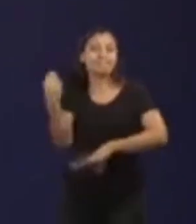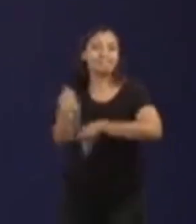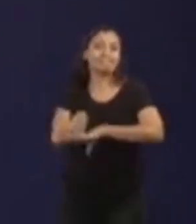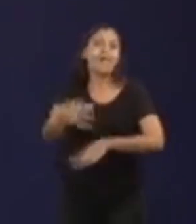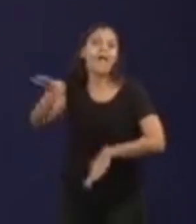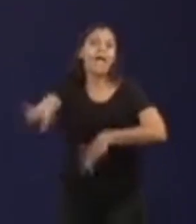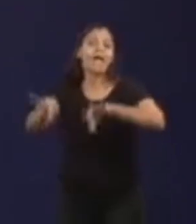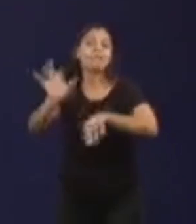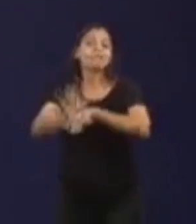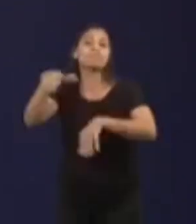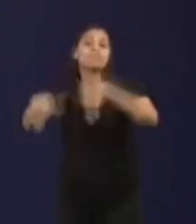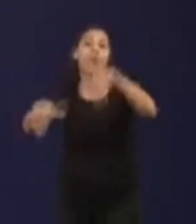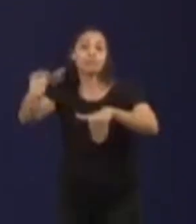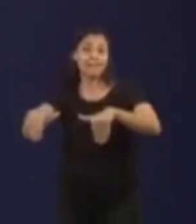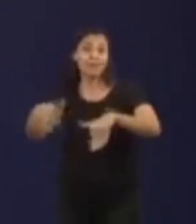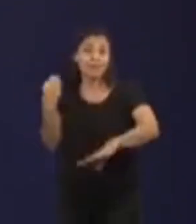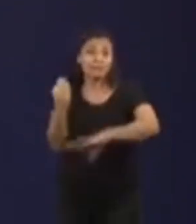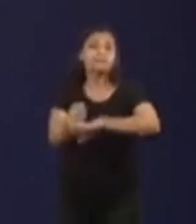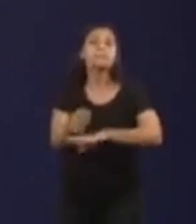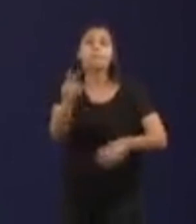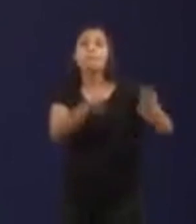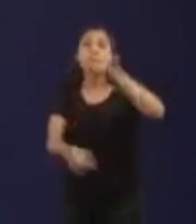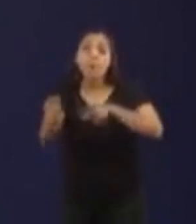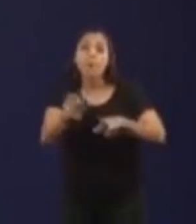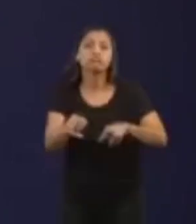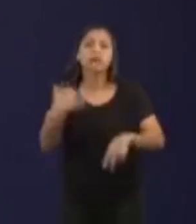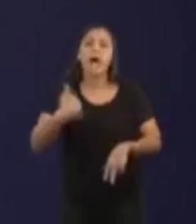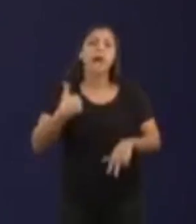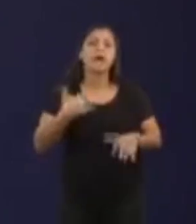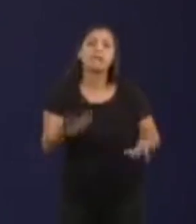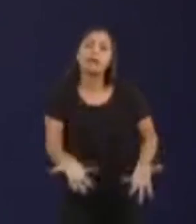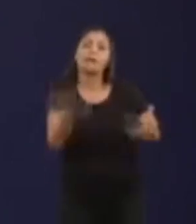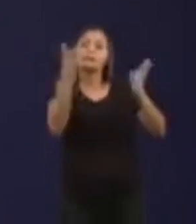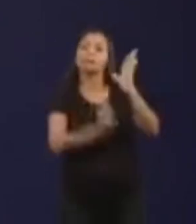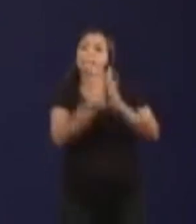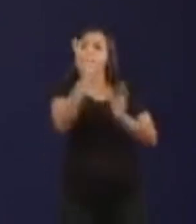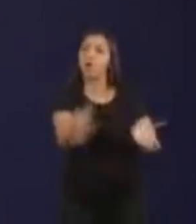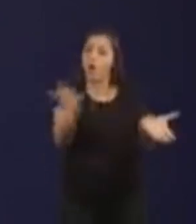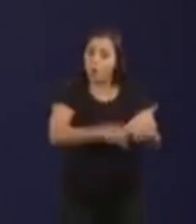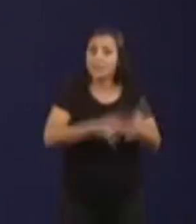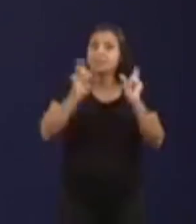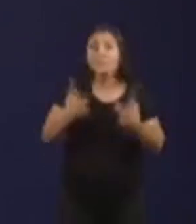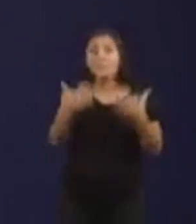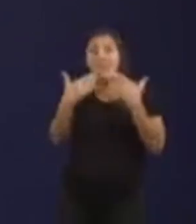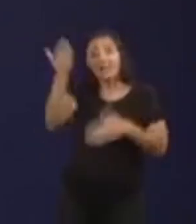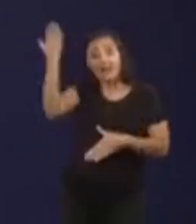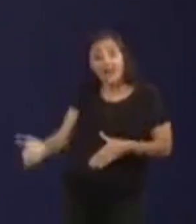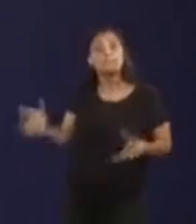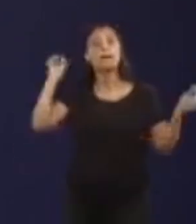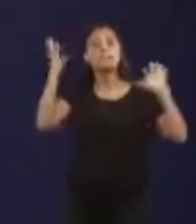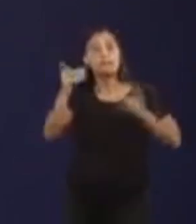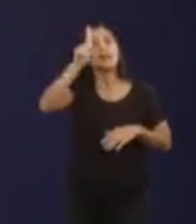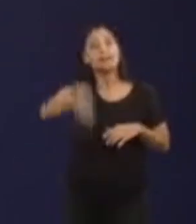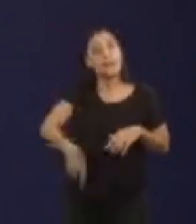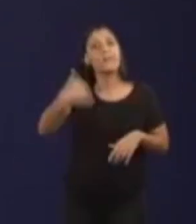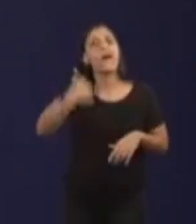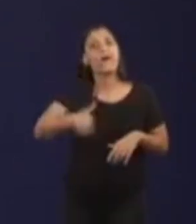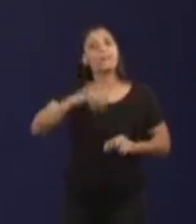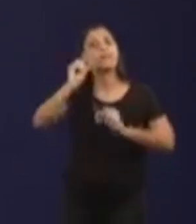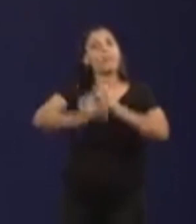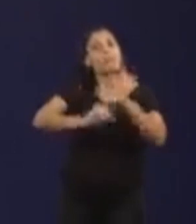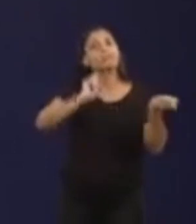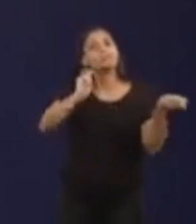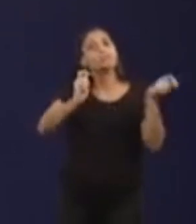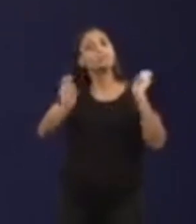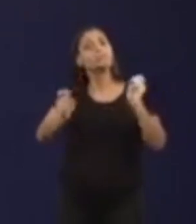sacar al país del colapso económico y por haber iniciado el cambio en una Argentina que no